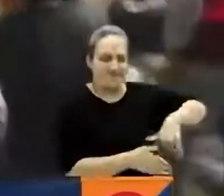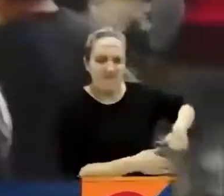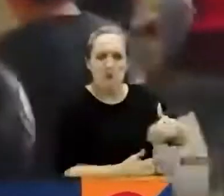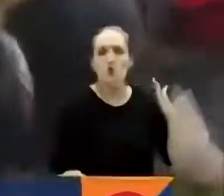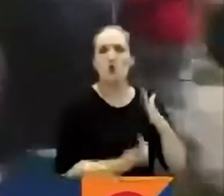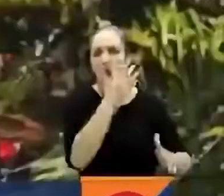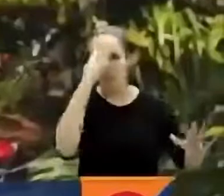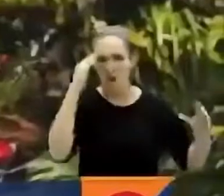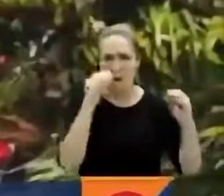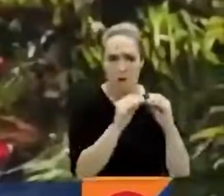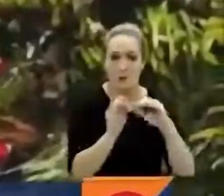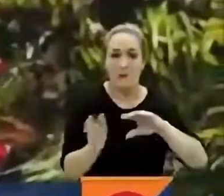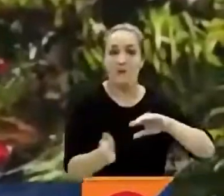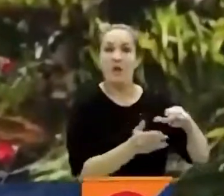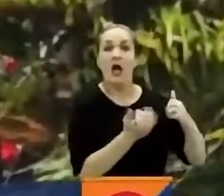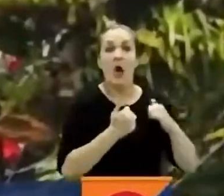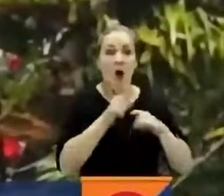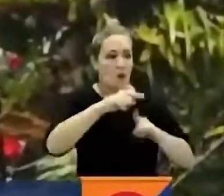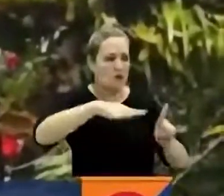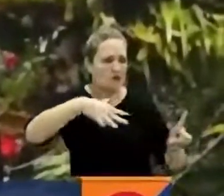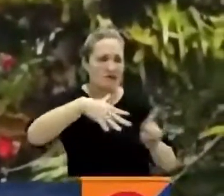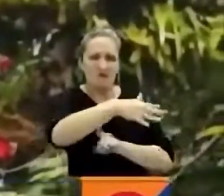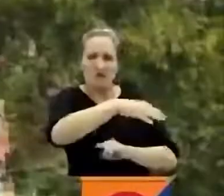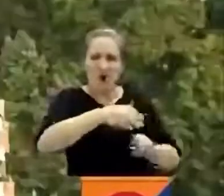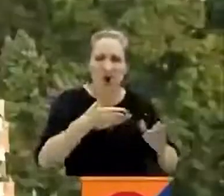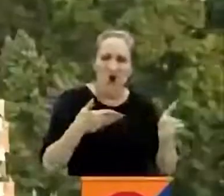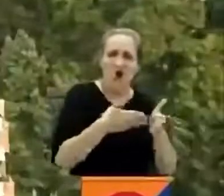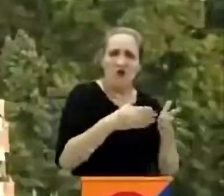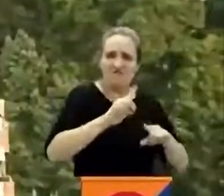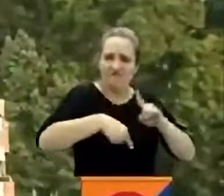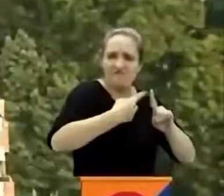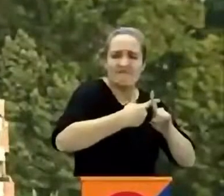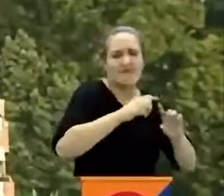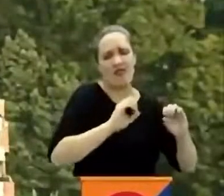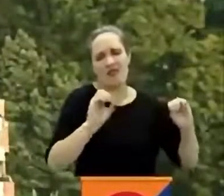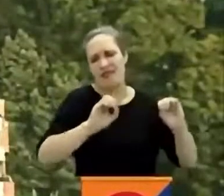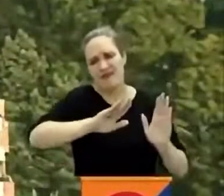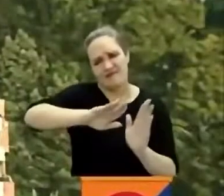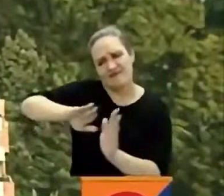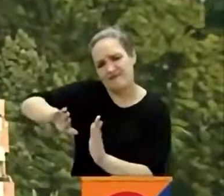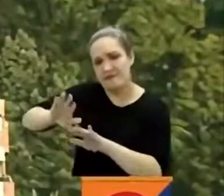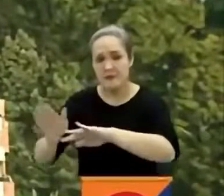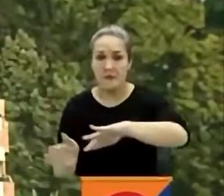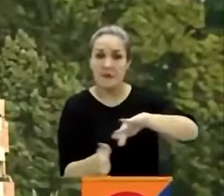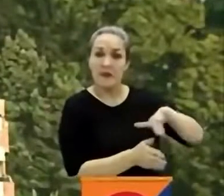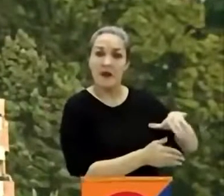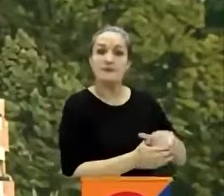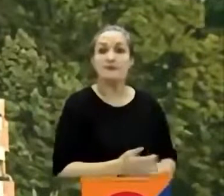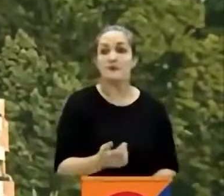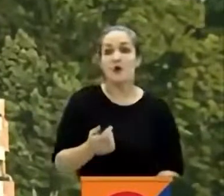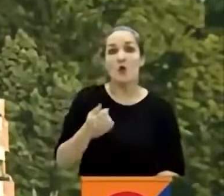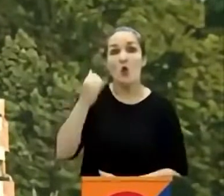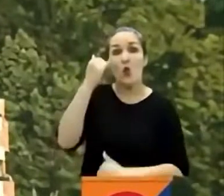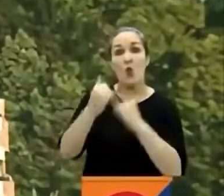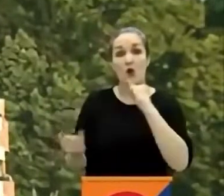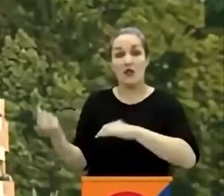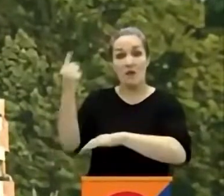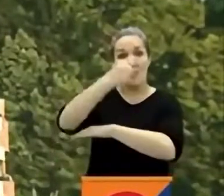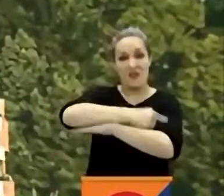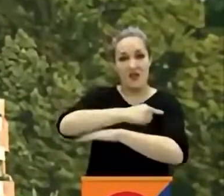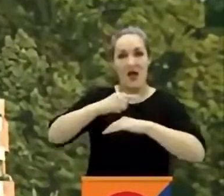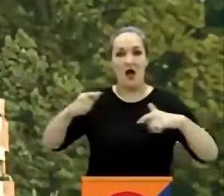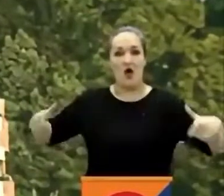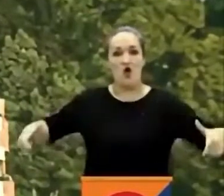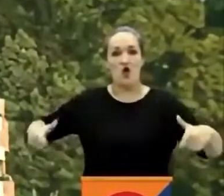rechazar los actos que amenazan a las comunidades y a los líderes sociales. En el último día del Congreso Nacional de Minería en Cartagena, el sector espera